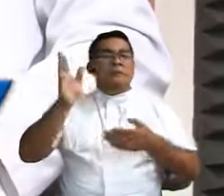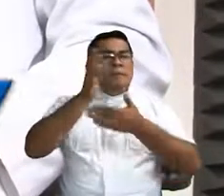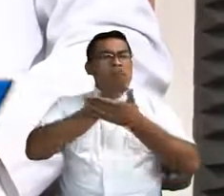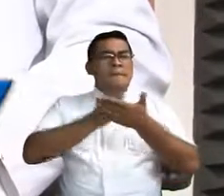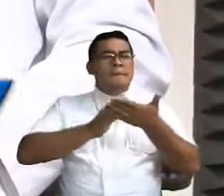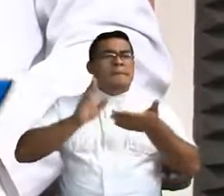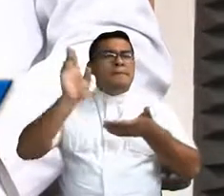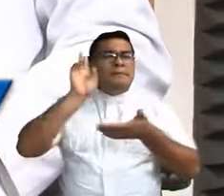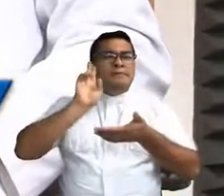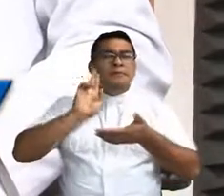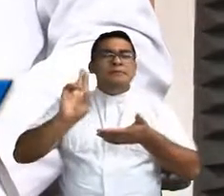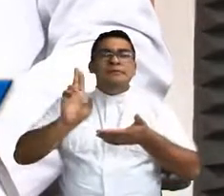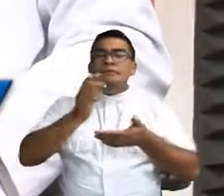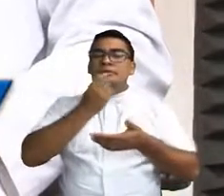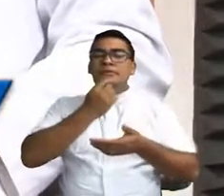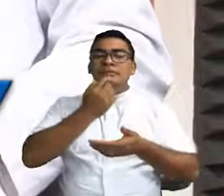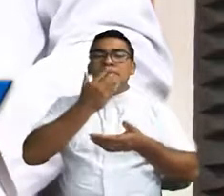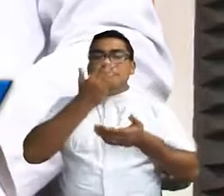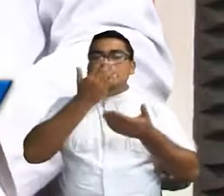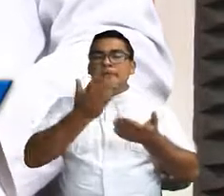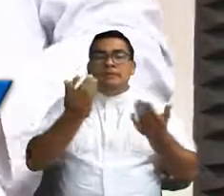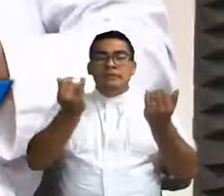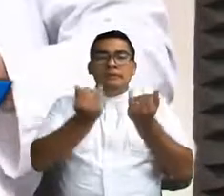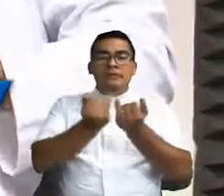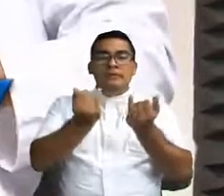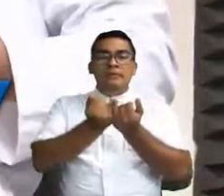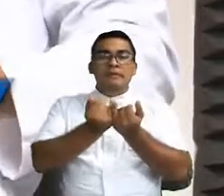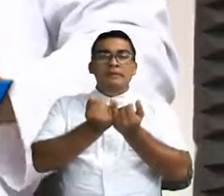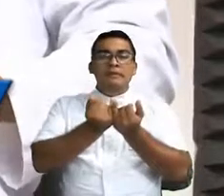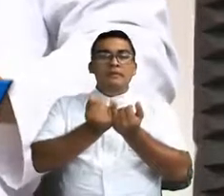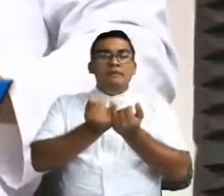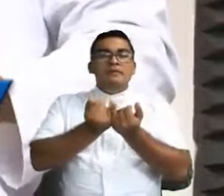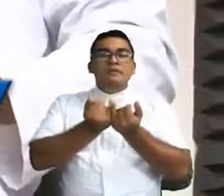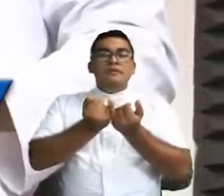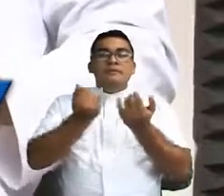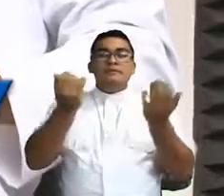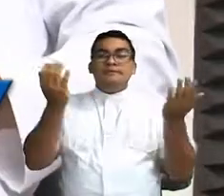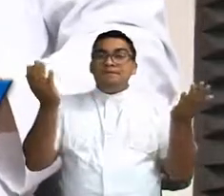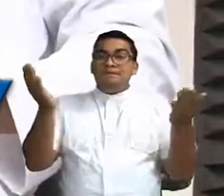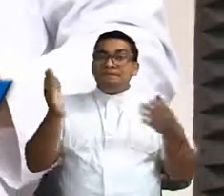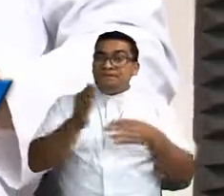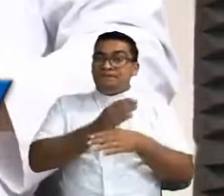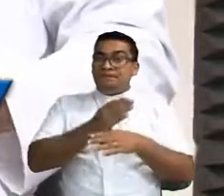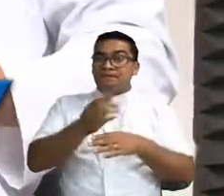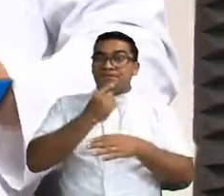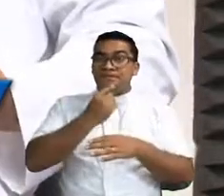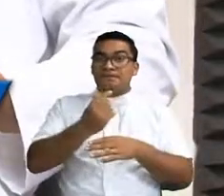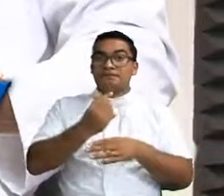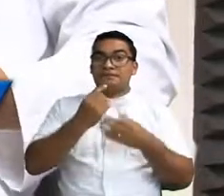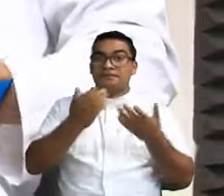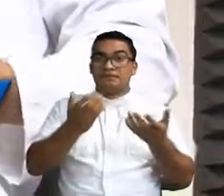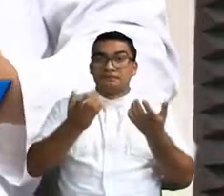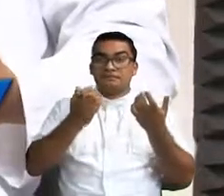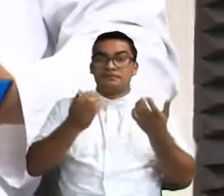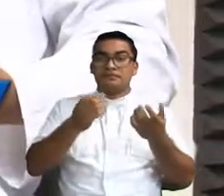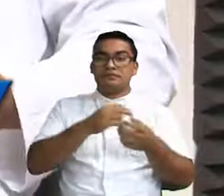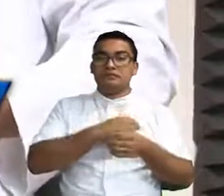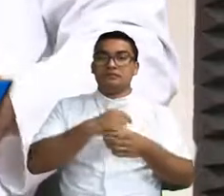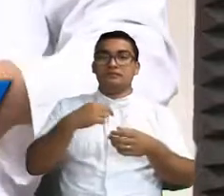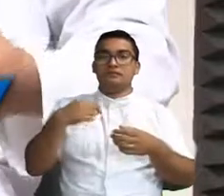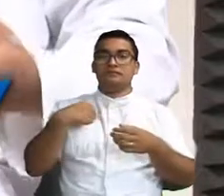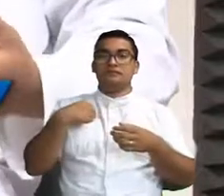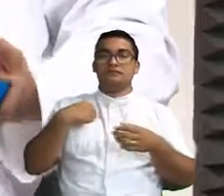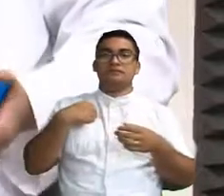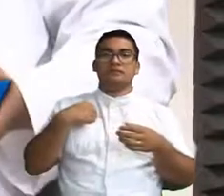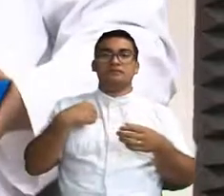¿Por qué en etapas de universidades? Porque ahí es donde la carga es excesiva. Entonces, al querer realizar todos los trabajos